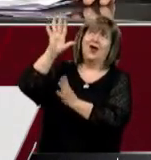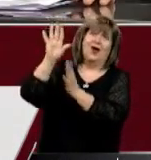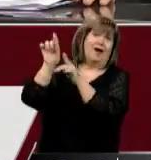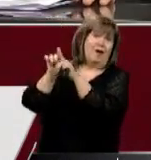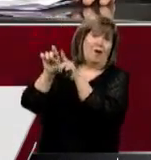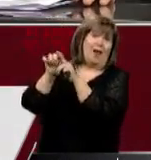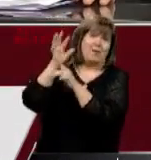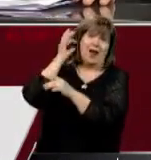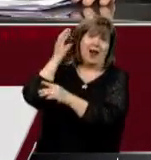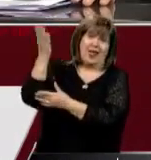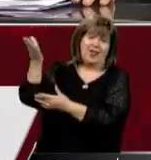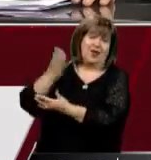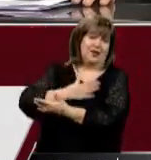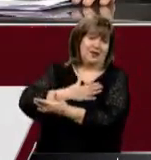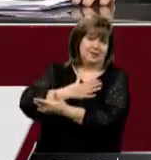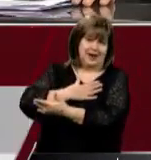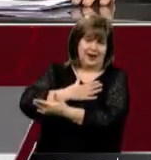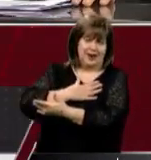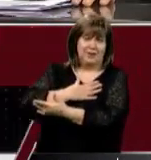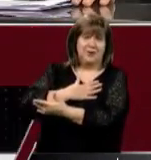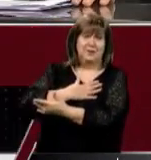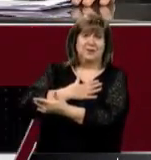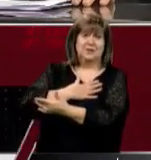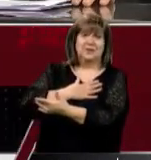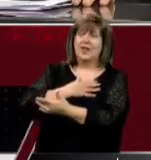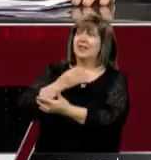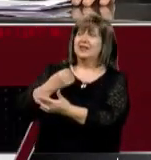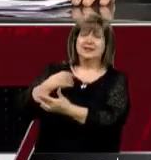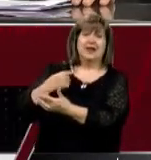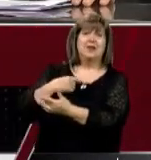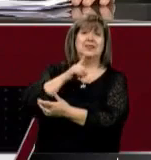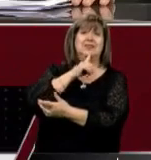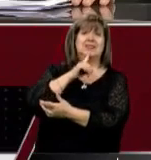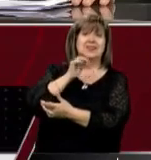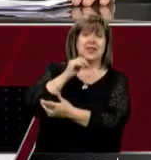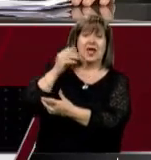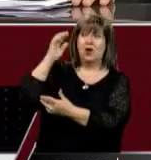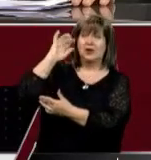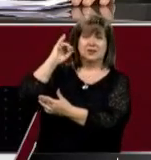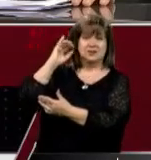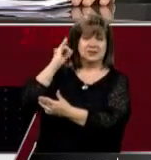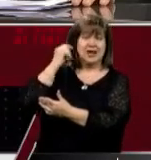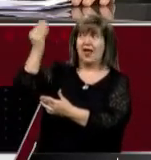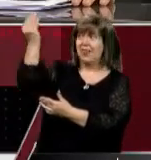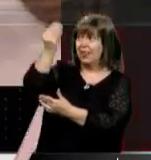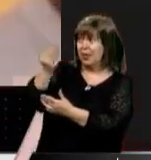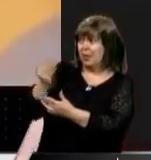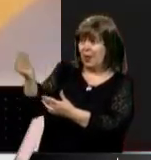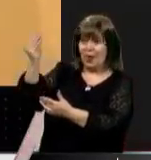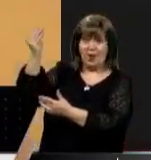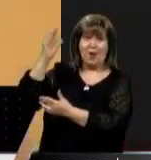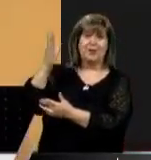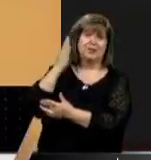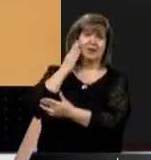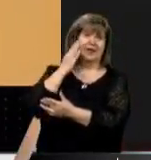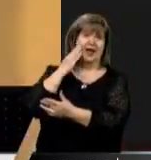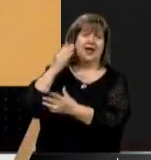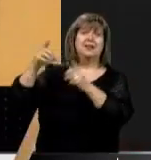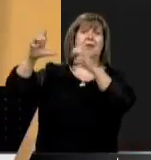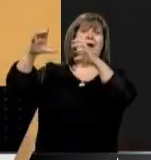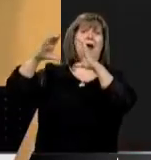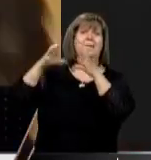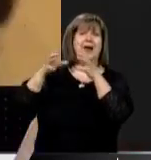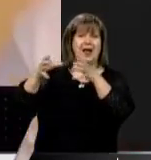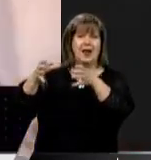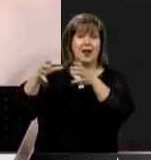Hemos hecho, su tío ha hecho un dibujo en honor de Maradona. Aquí hay la pelota, la